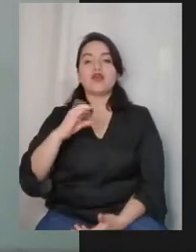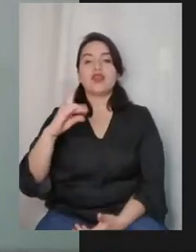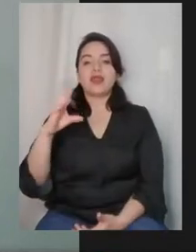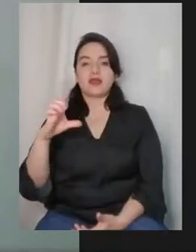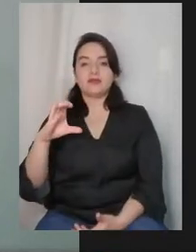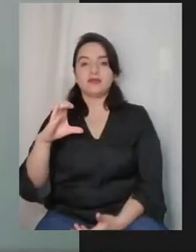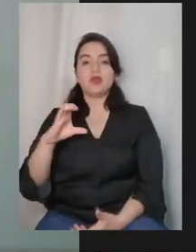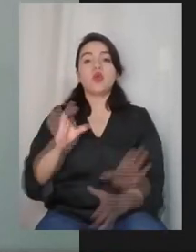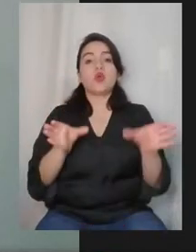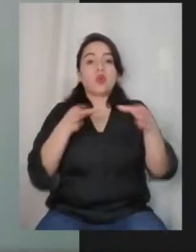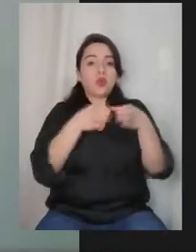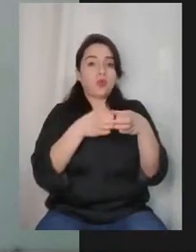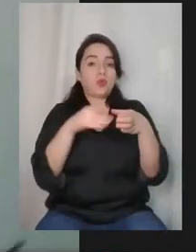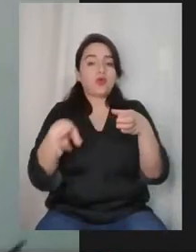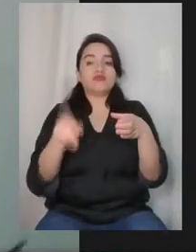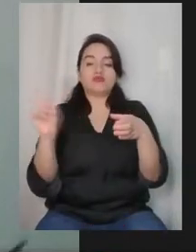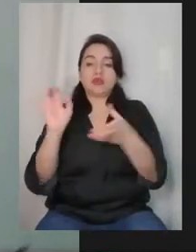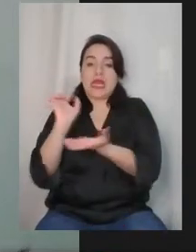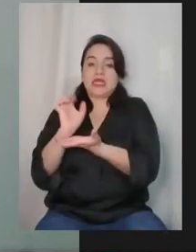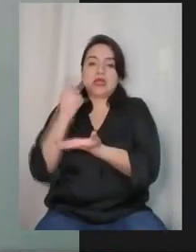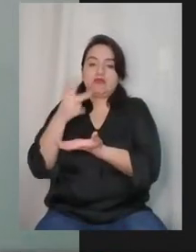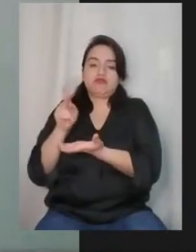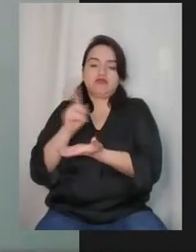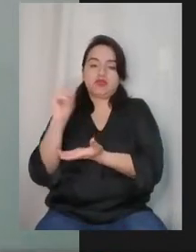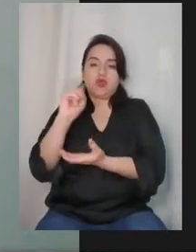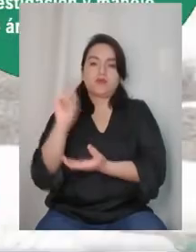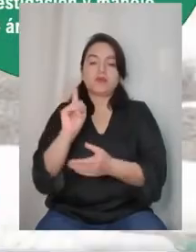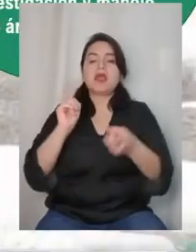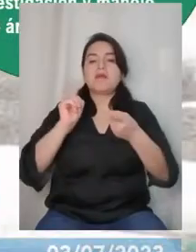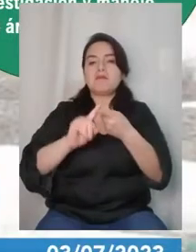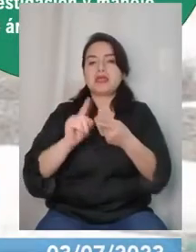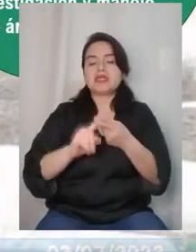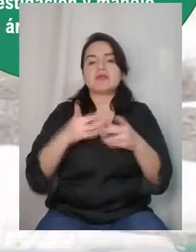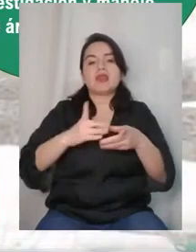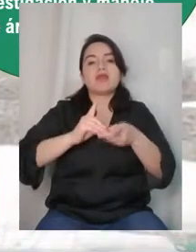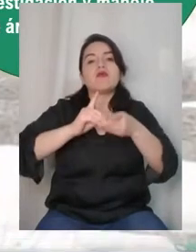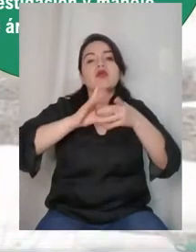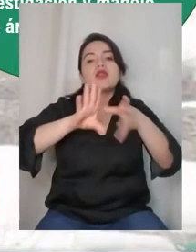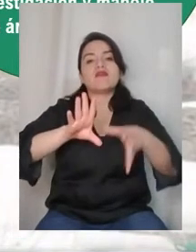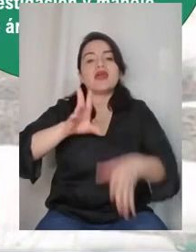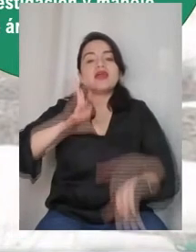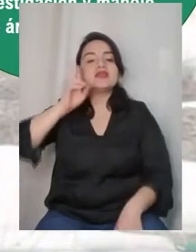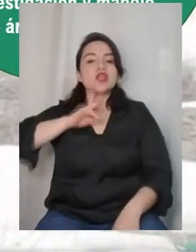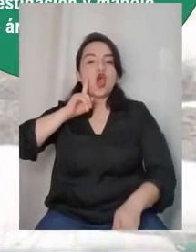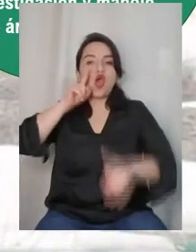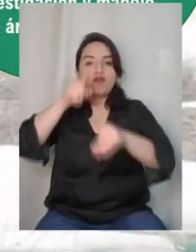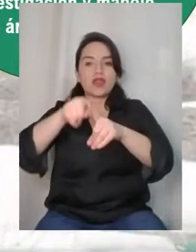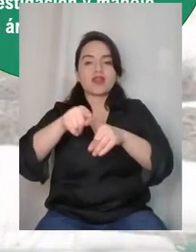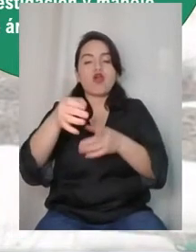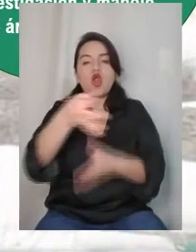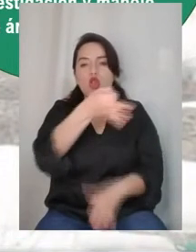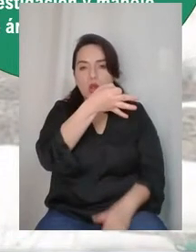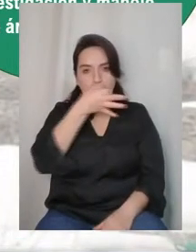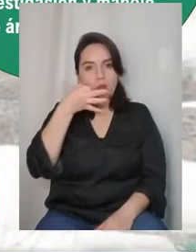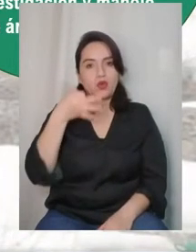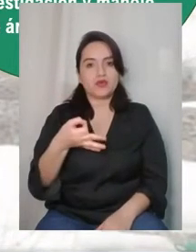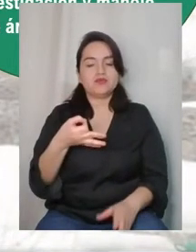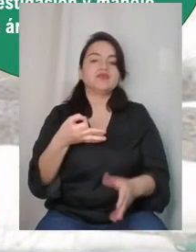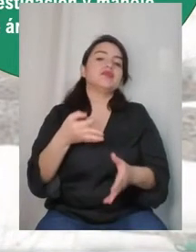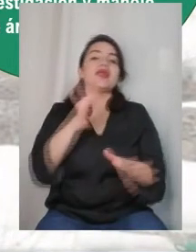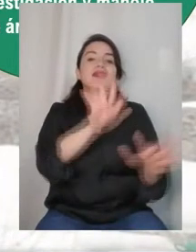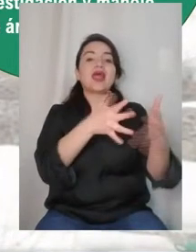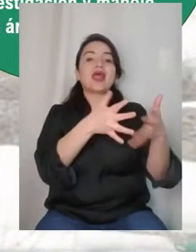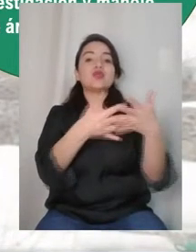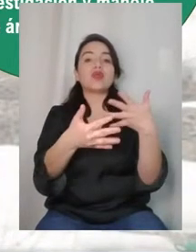ciudadana, nacional, democrática, participativa y sin fines de lucro, cuyo objetivo es incentivar la conservación de la naturaleza, el medio ambiente